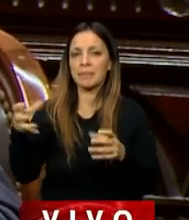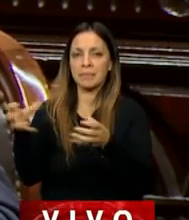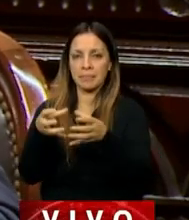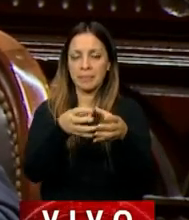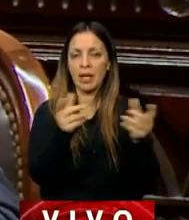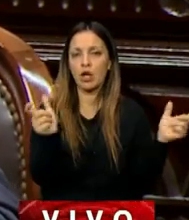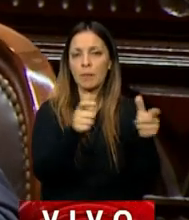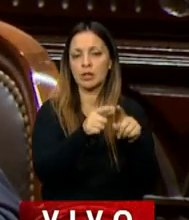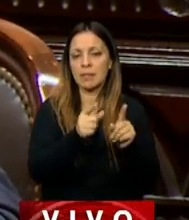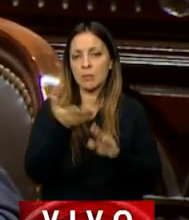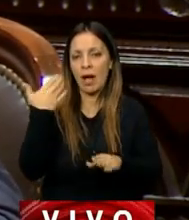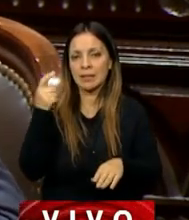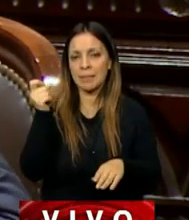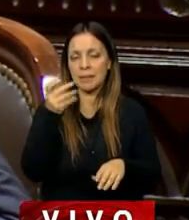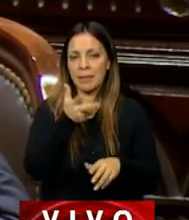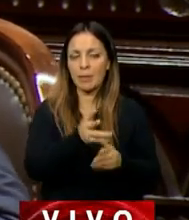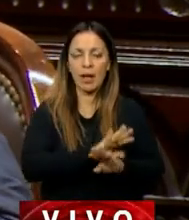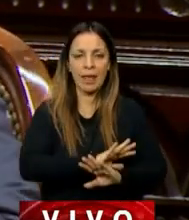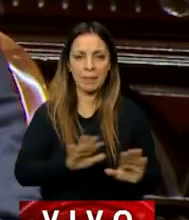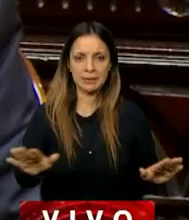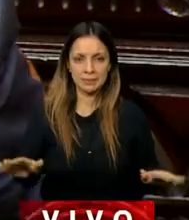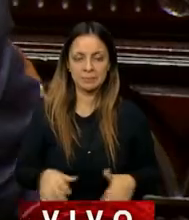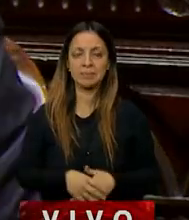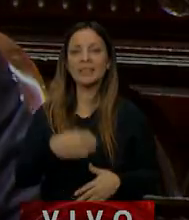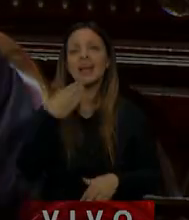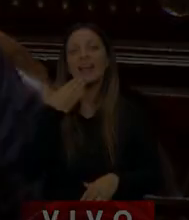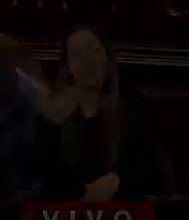estamos pidiendo desde hace meses atrás. Nada más, señor presidente. Gracias, diputado.